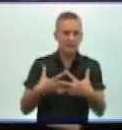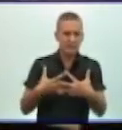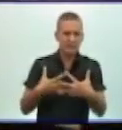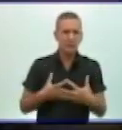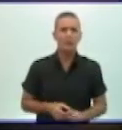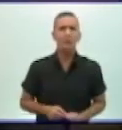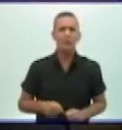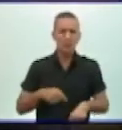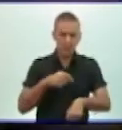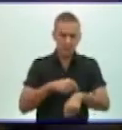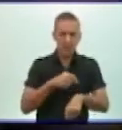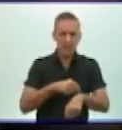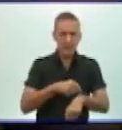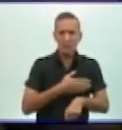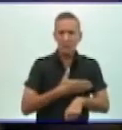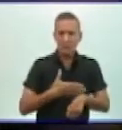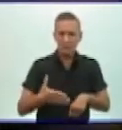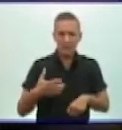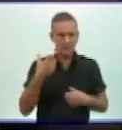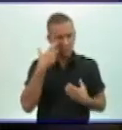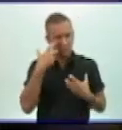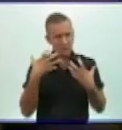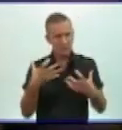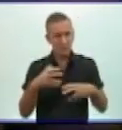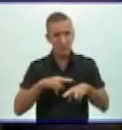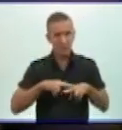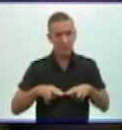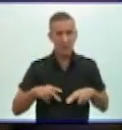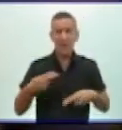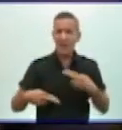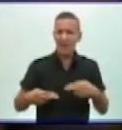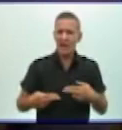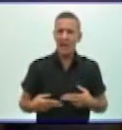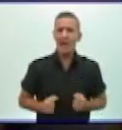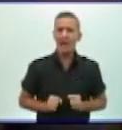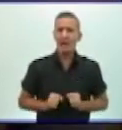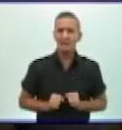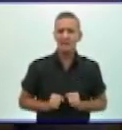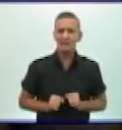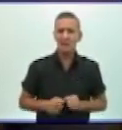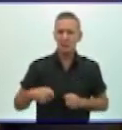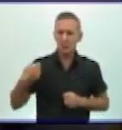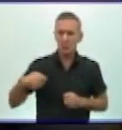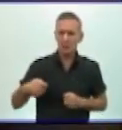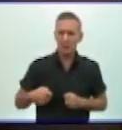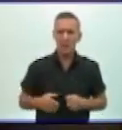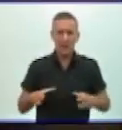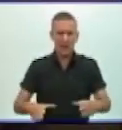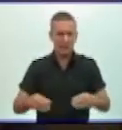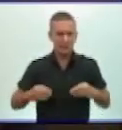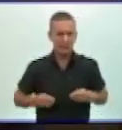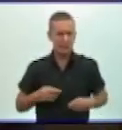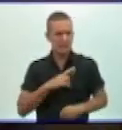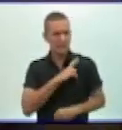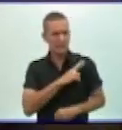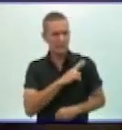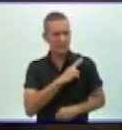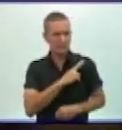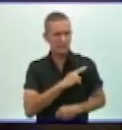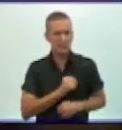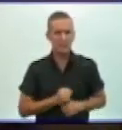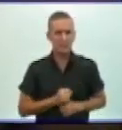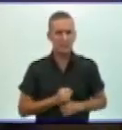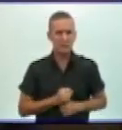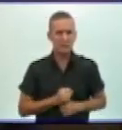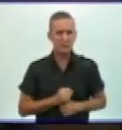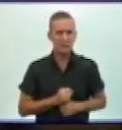historia. Hacer lo que debemos, asumir responsabilidades por encima de lo que deseamos y nos resulte placentero,